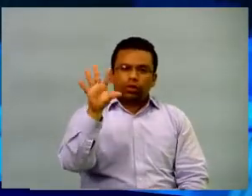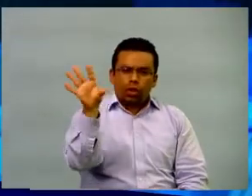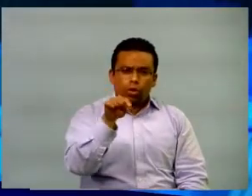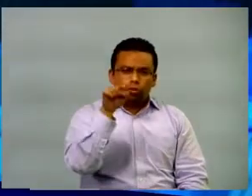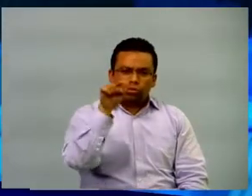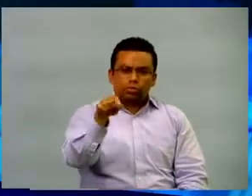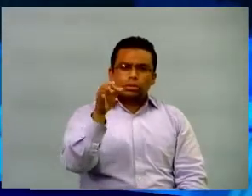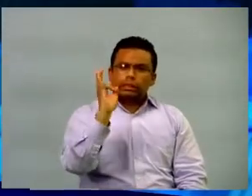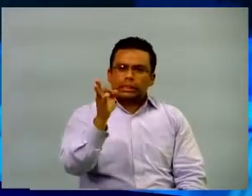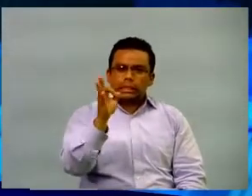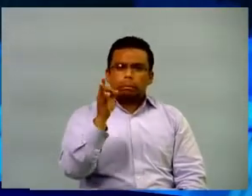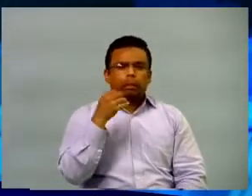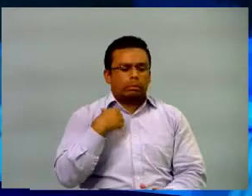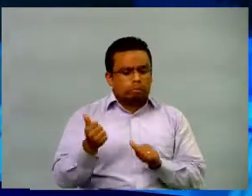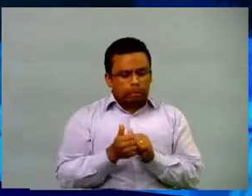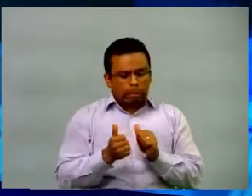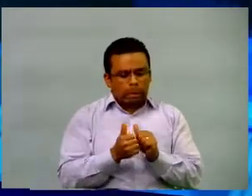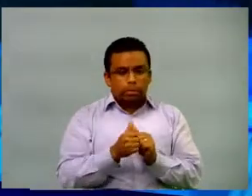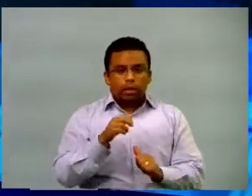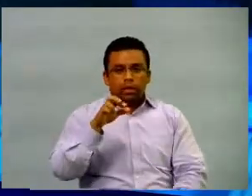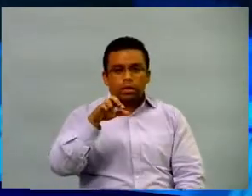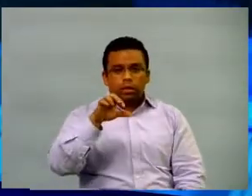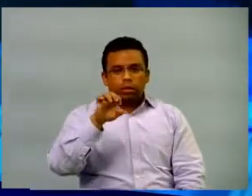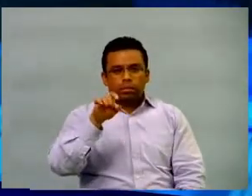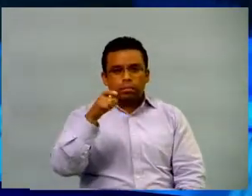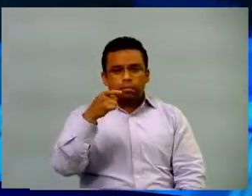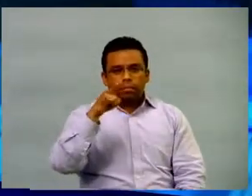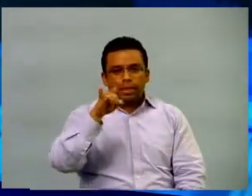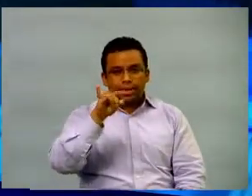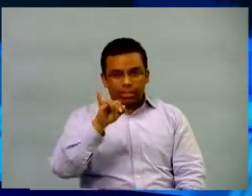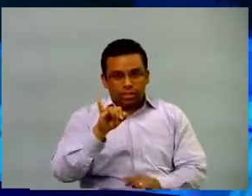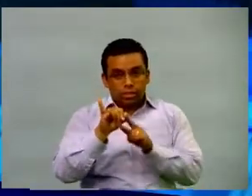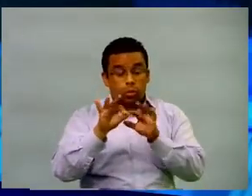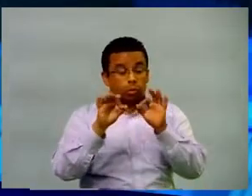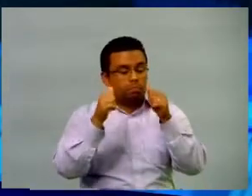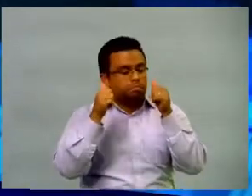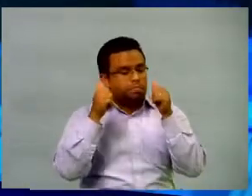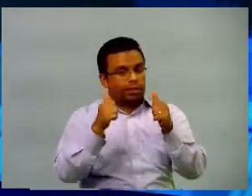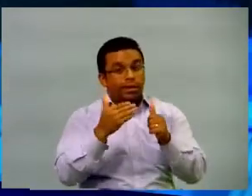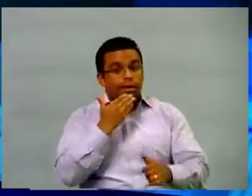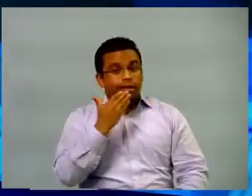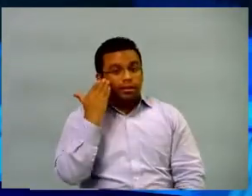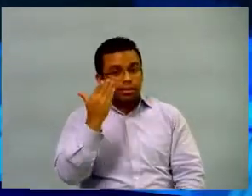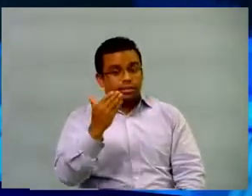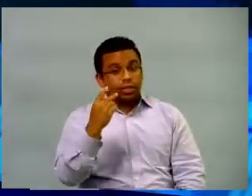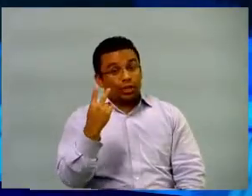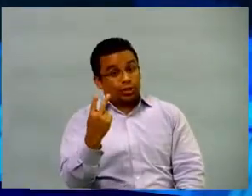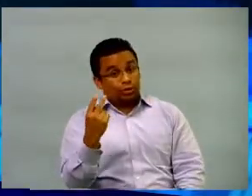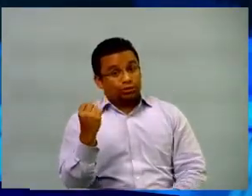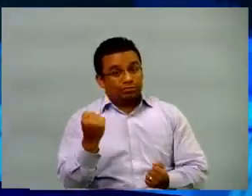estado siempre muy cercanos a nosotros, que muchas gracias. Y bueno, y van dos experiencias ganadoras. Bueno, continuemos,